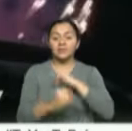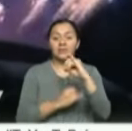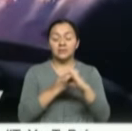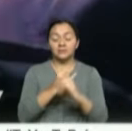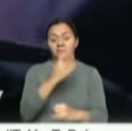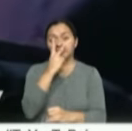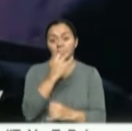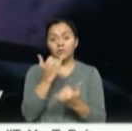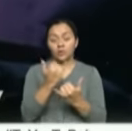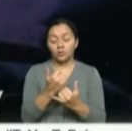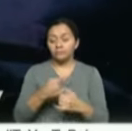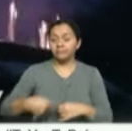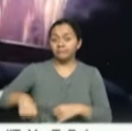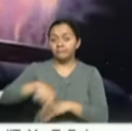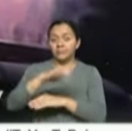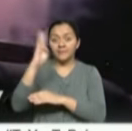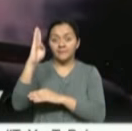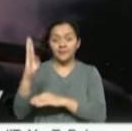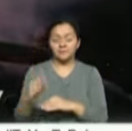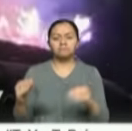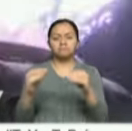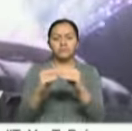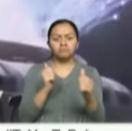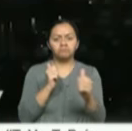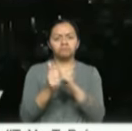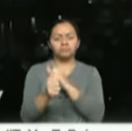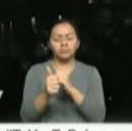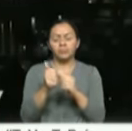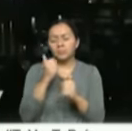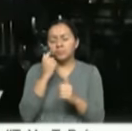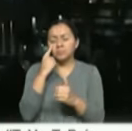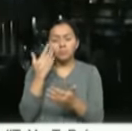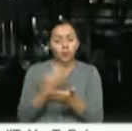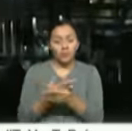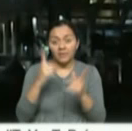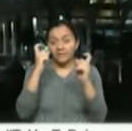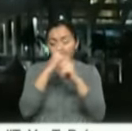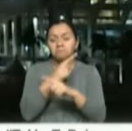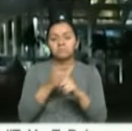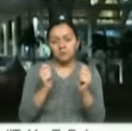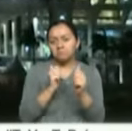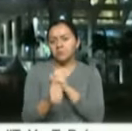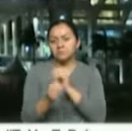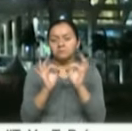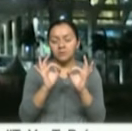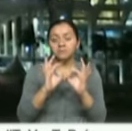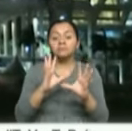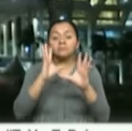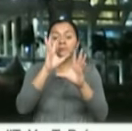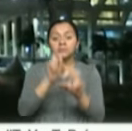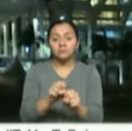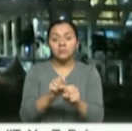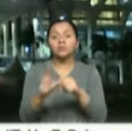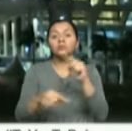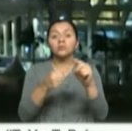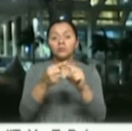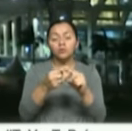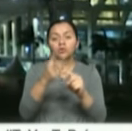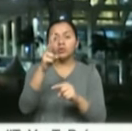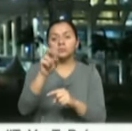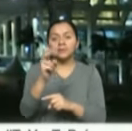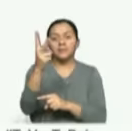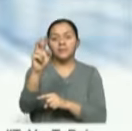consideró que el gigante sudamericano había superado una complicada prueba. La sede de la próxima cita será Tokio en el año